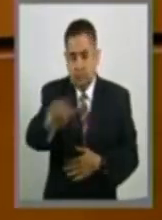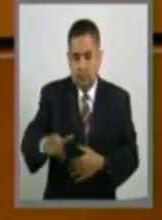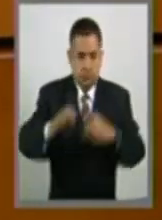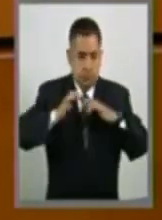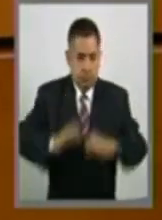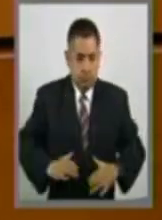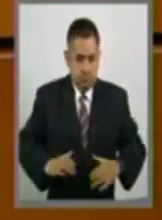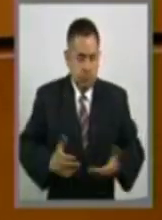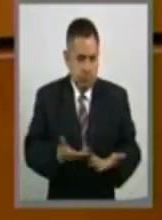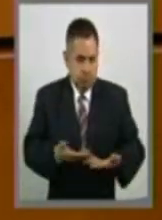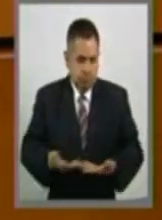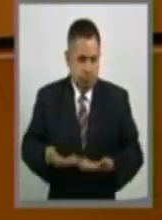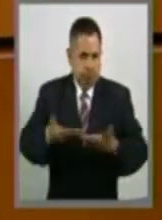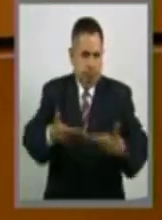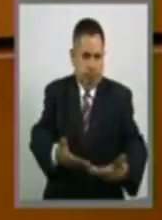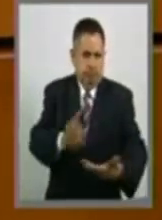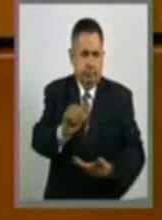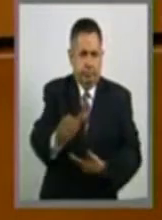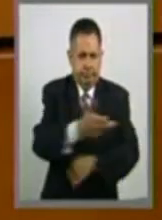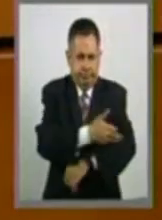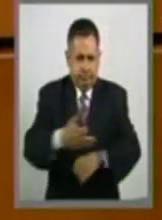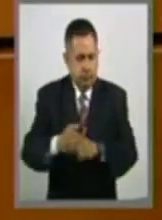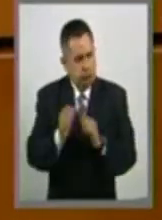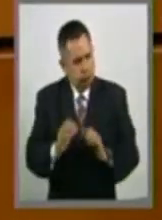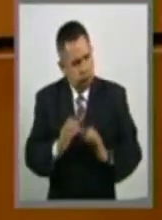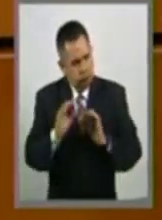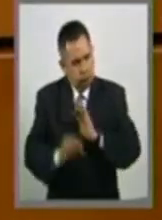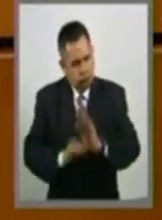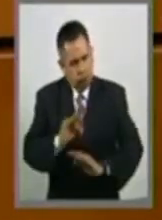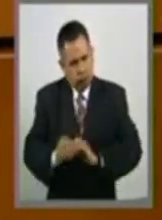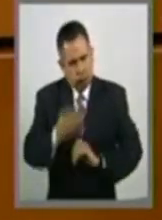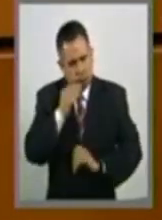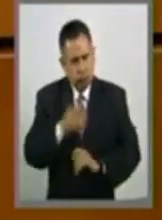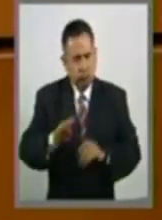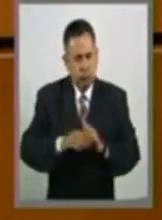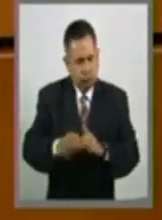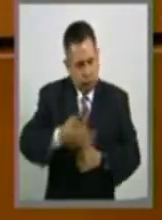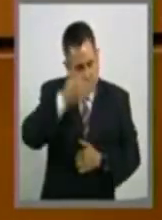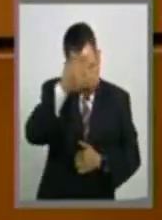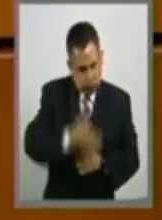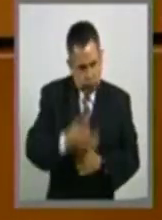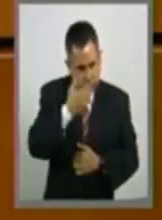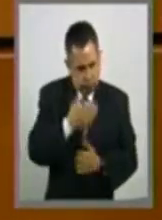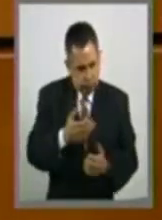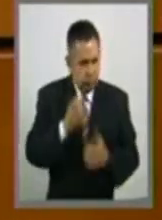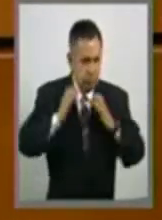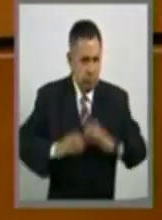al familiar en perfecto estado, es lo que llamamos dignificado.